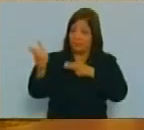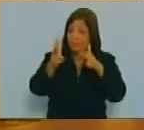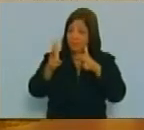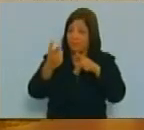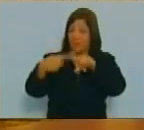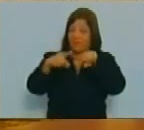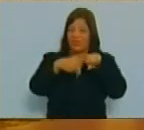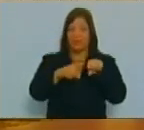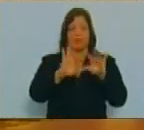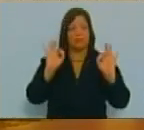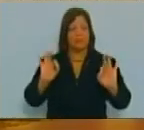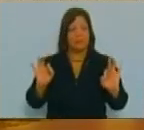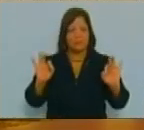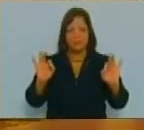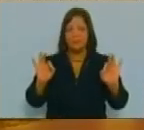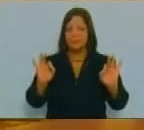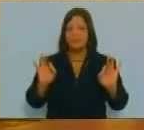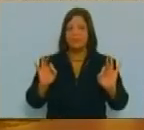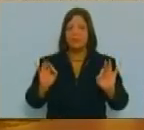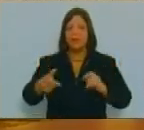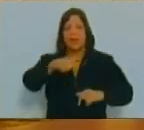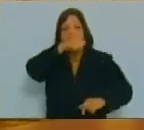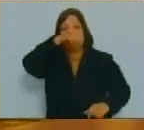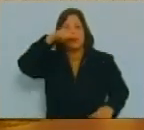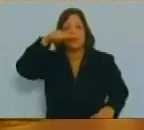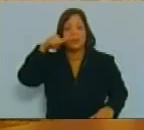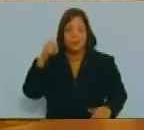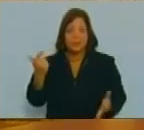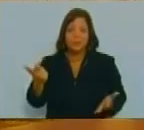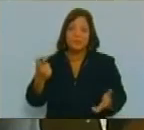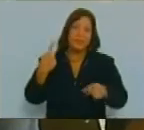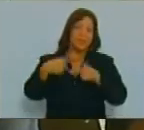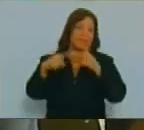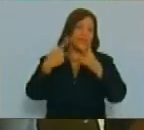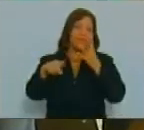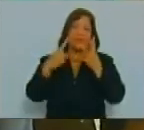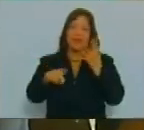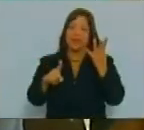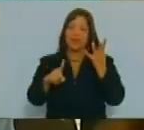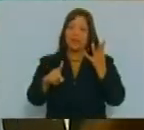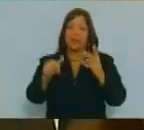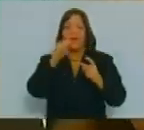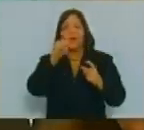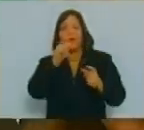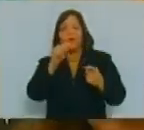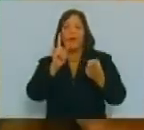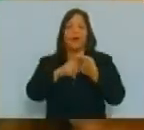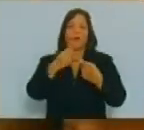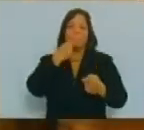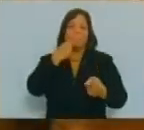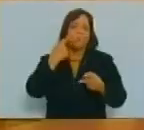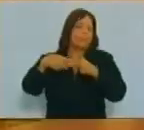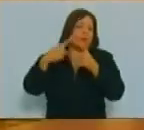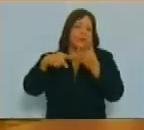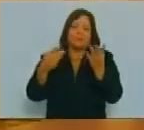también el consumo de drogas lícitas e ilícitas